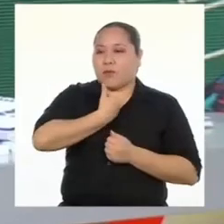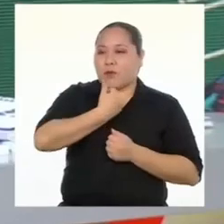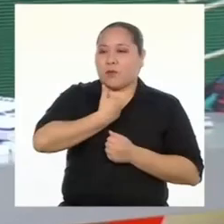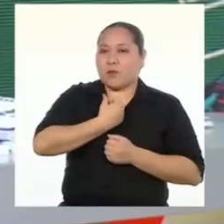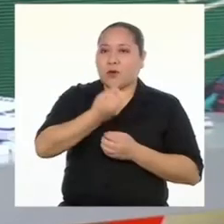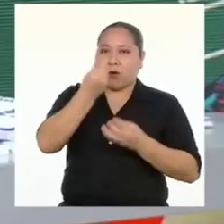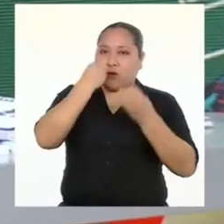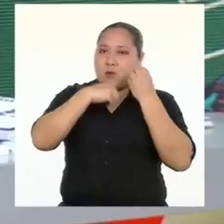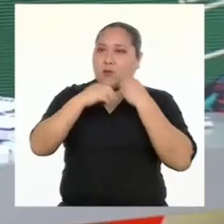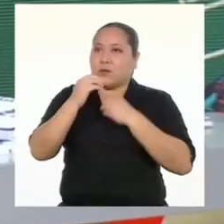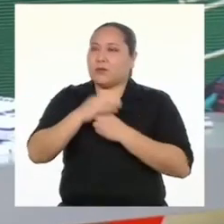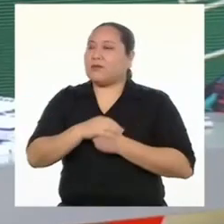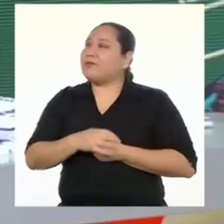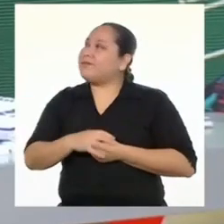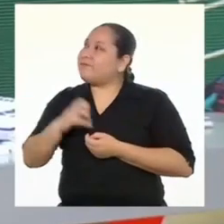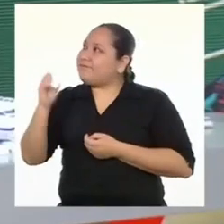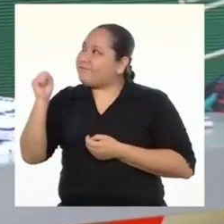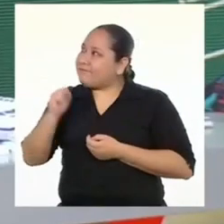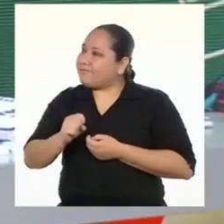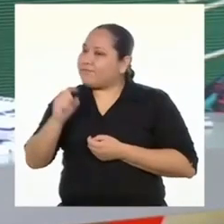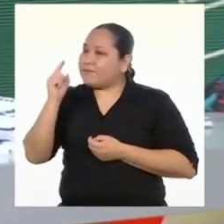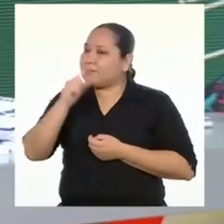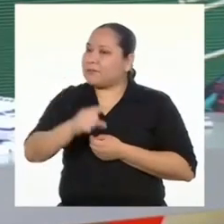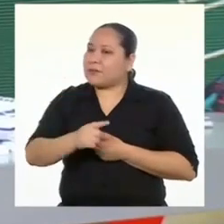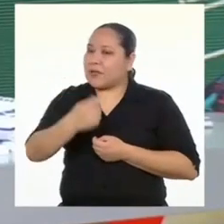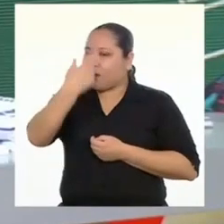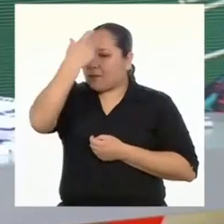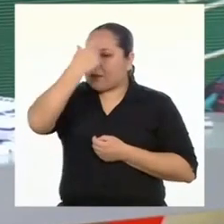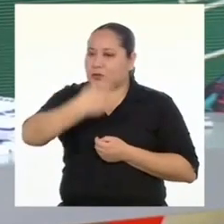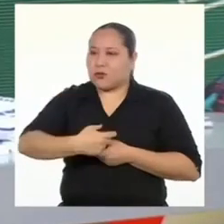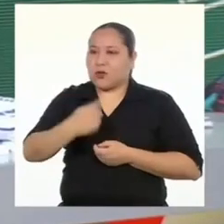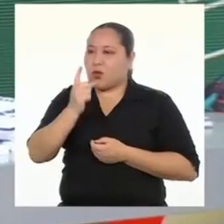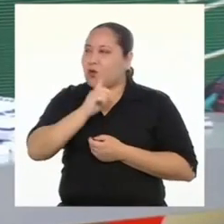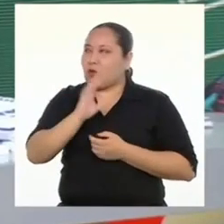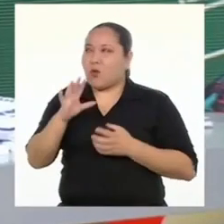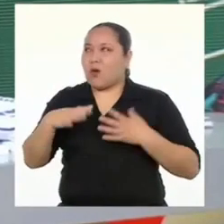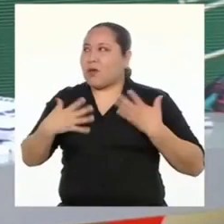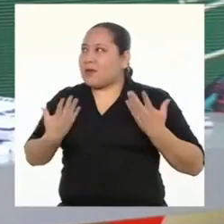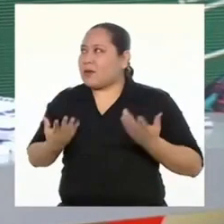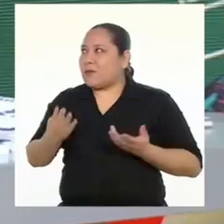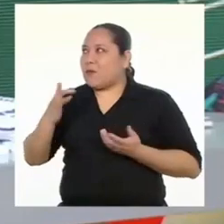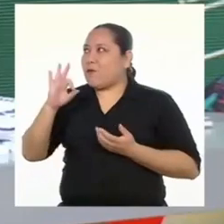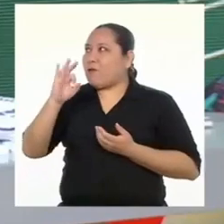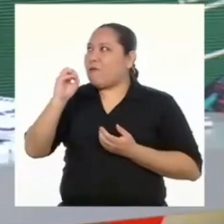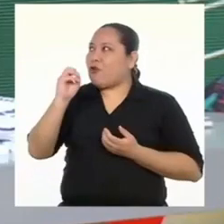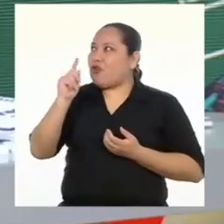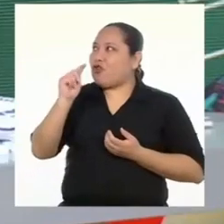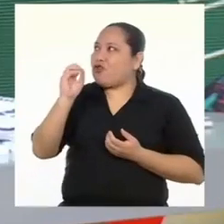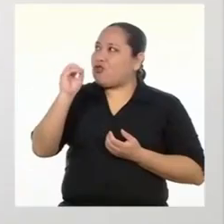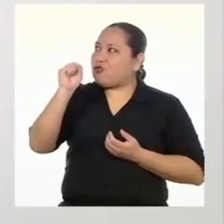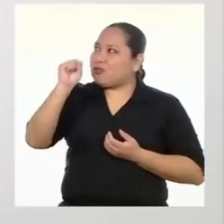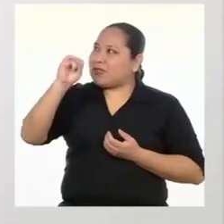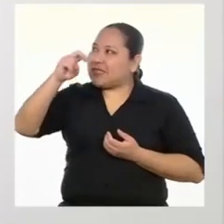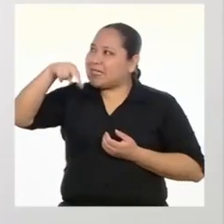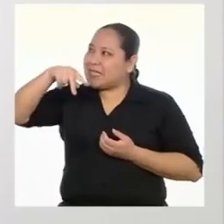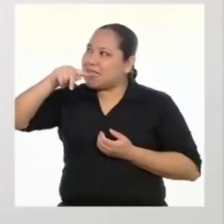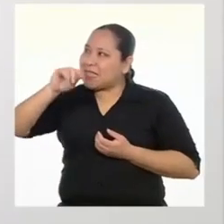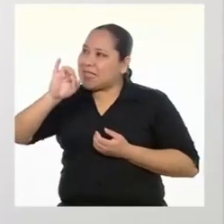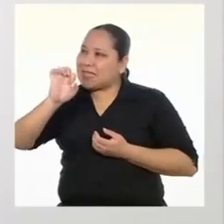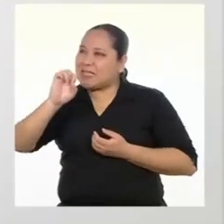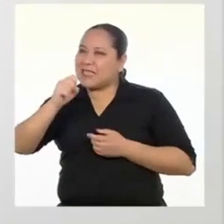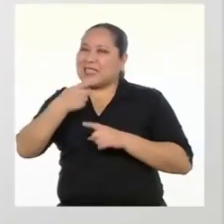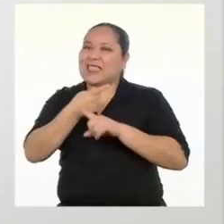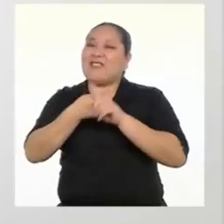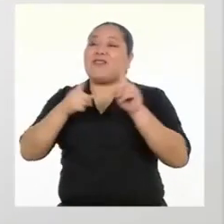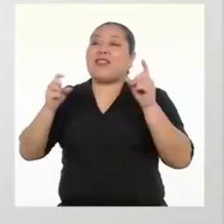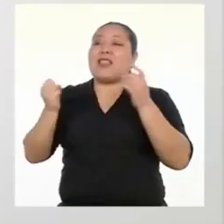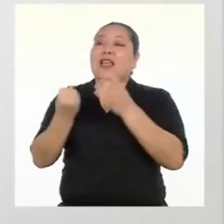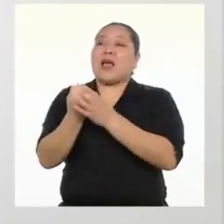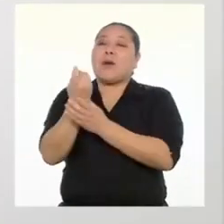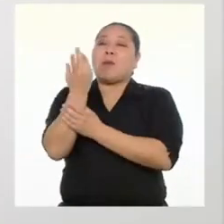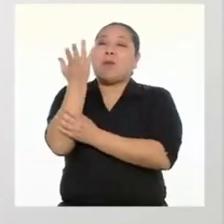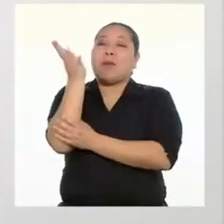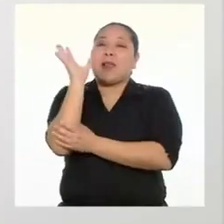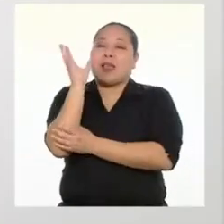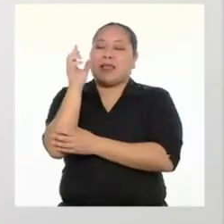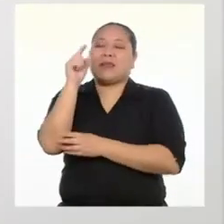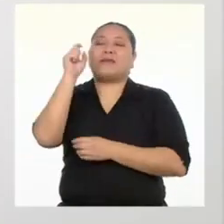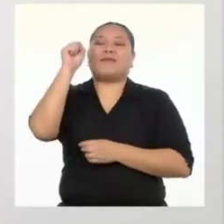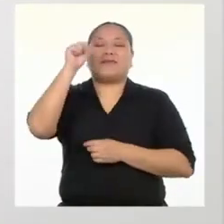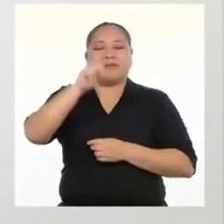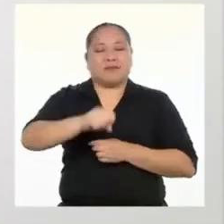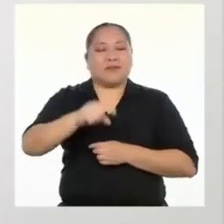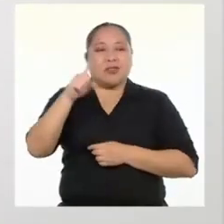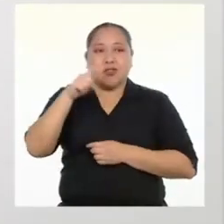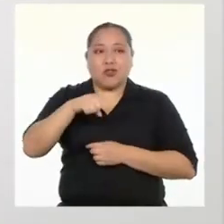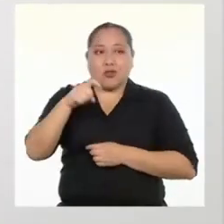alimentos. ¡Claro! Los humanos no hacemos fotosíntesis. Nos nutrimos de otras maneras. En efecto, nosotros